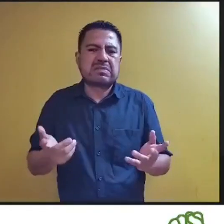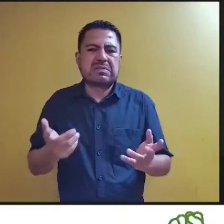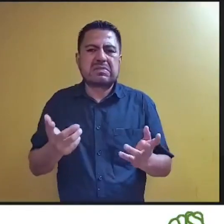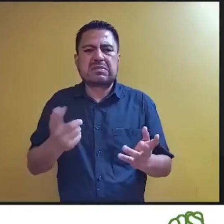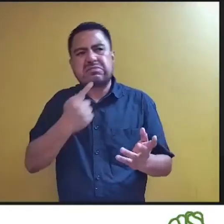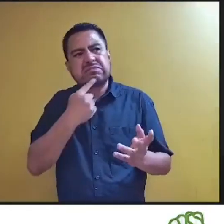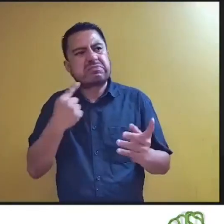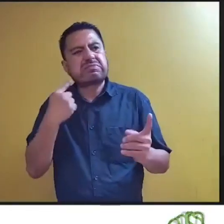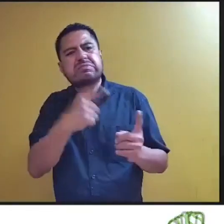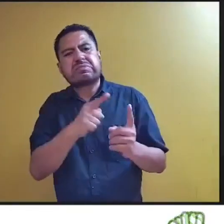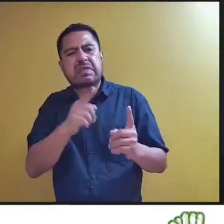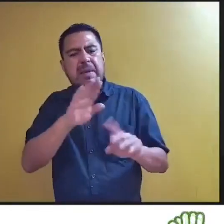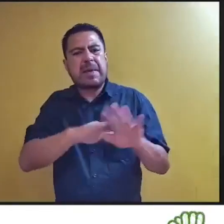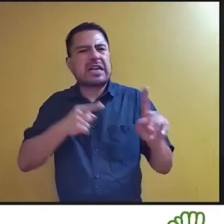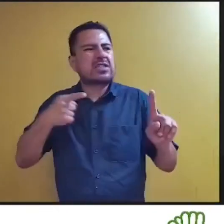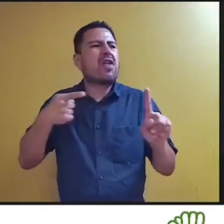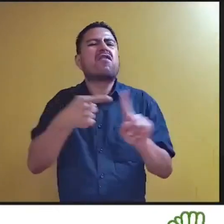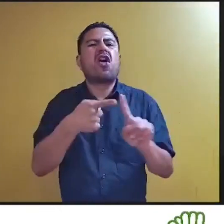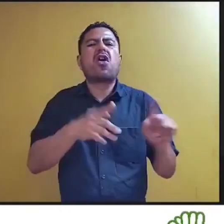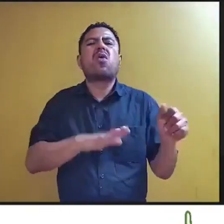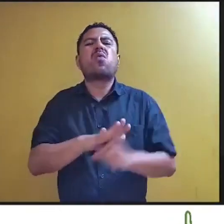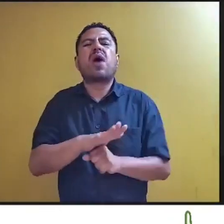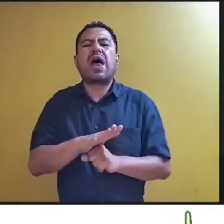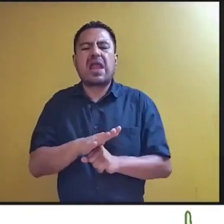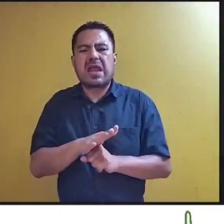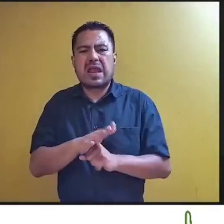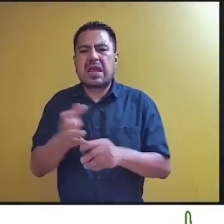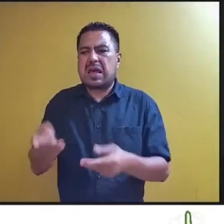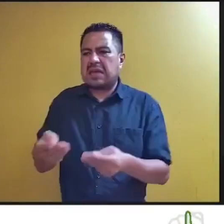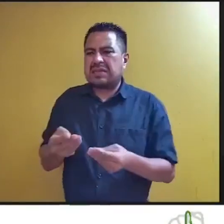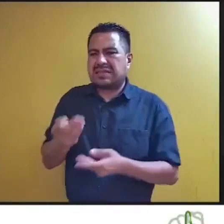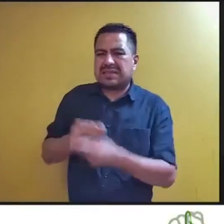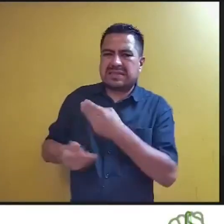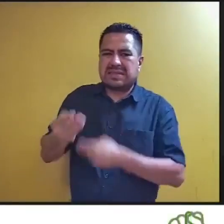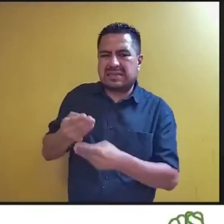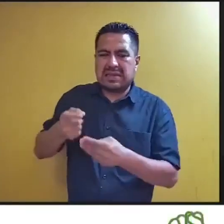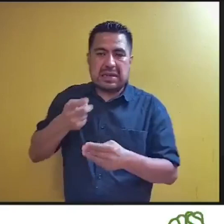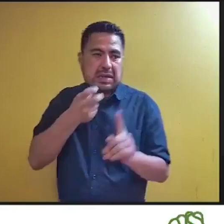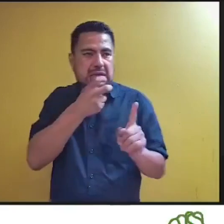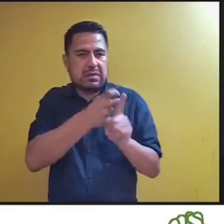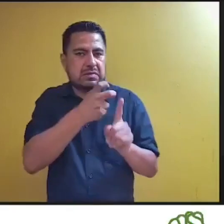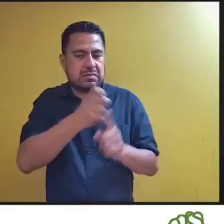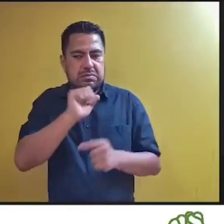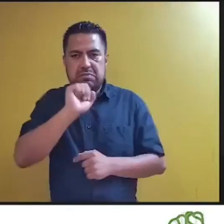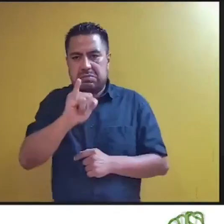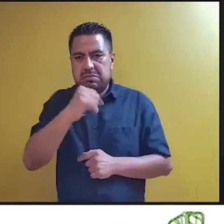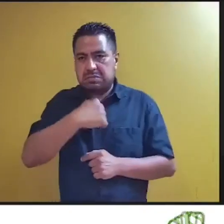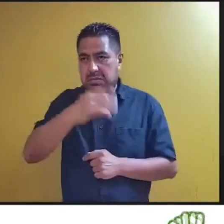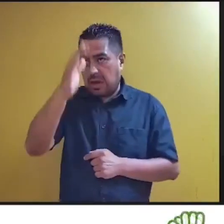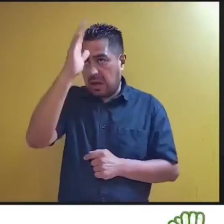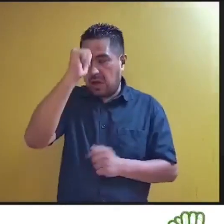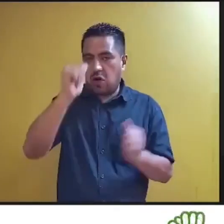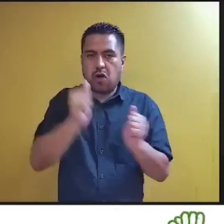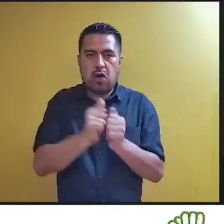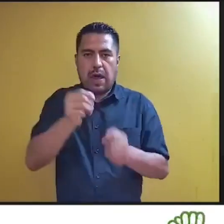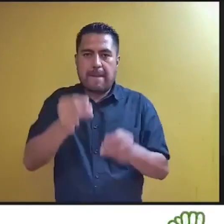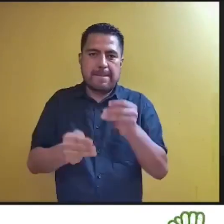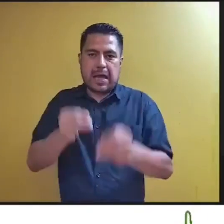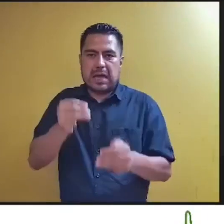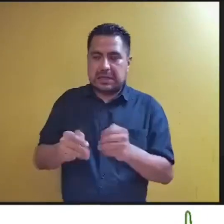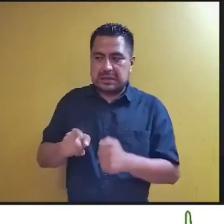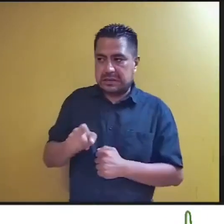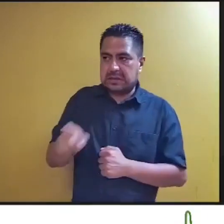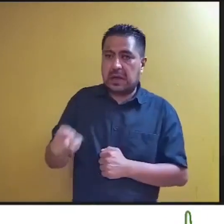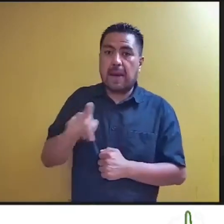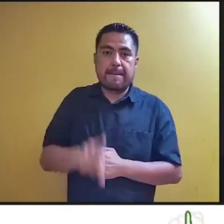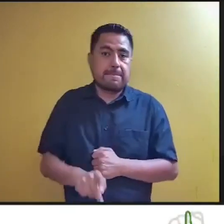juzgar con un enfoque interseccional. En eso estoy totalmente de acuerdo con el magistrado.